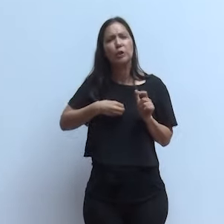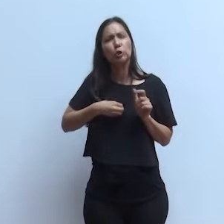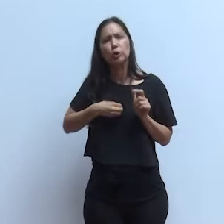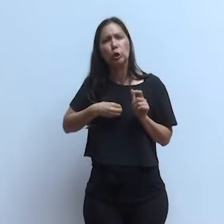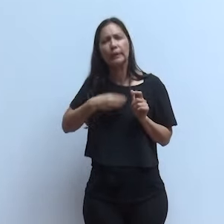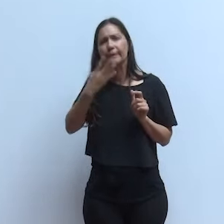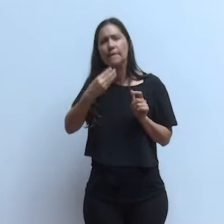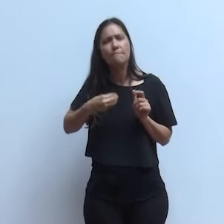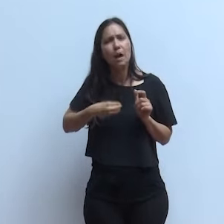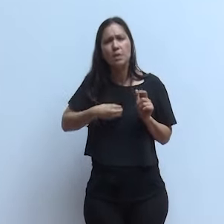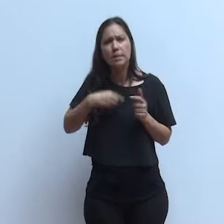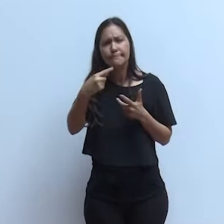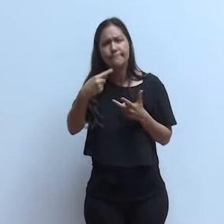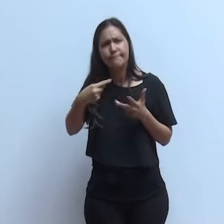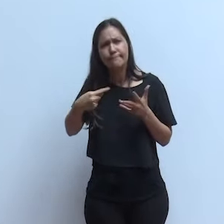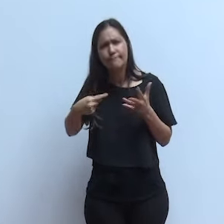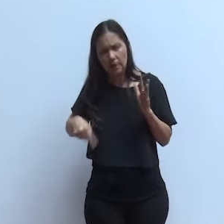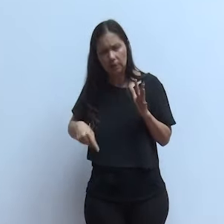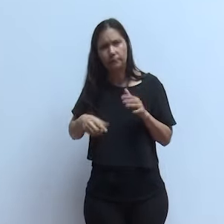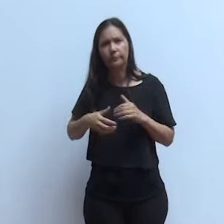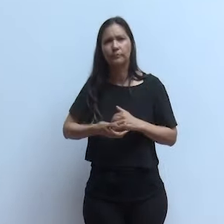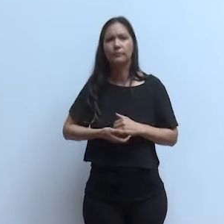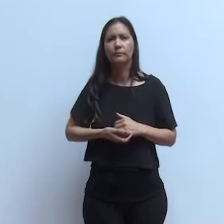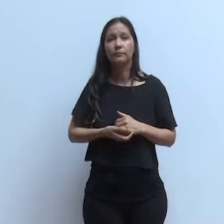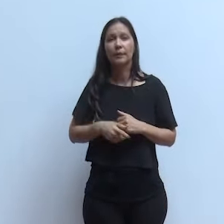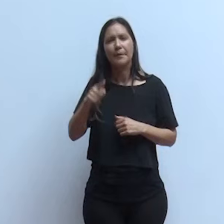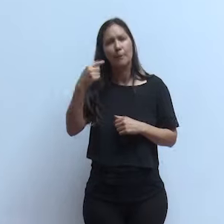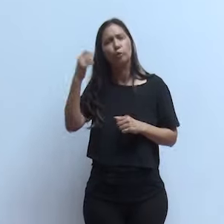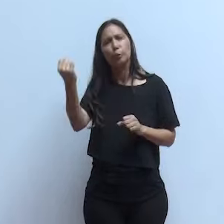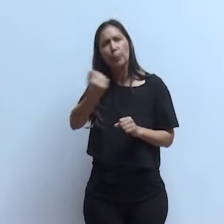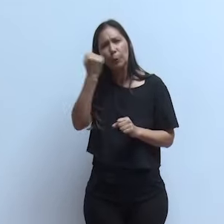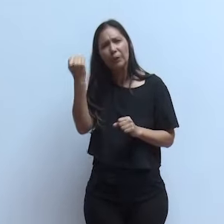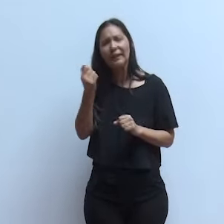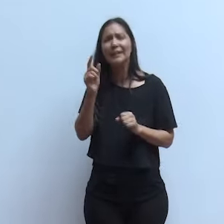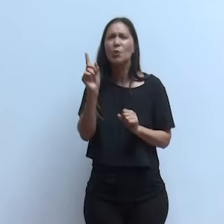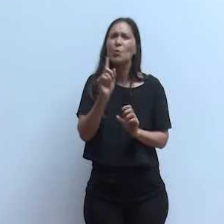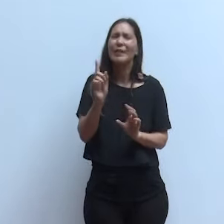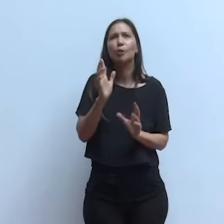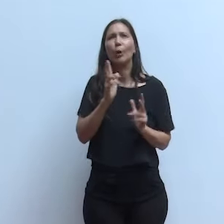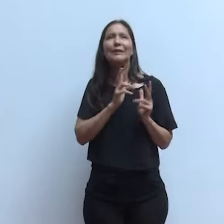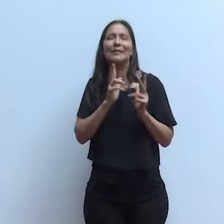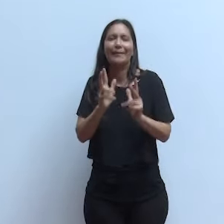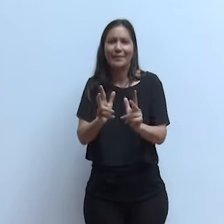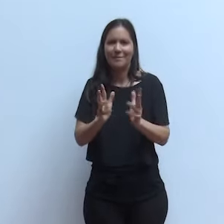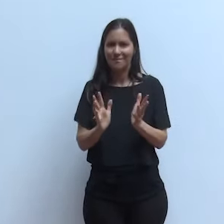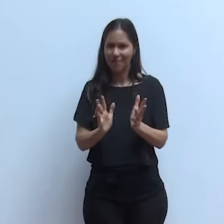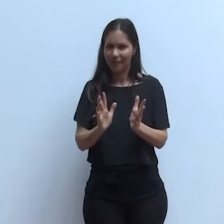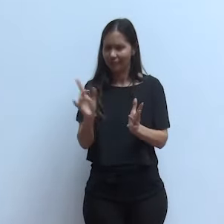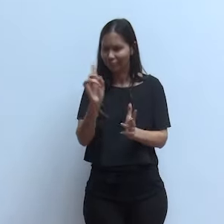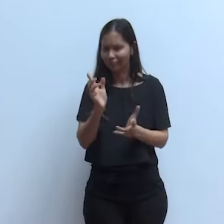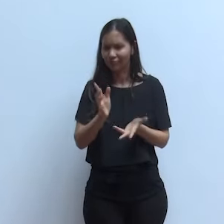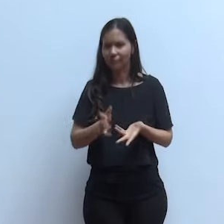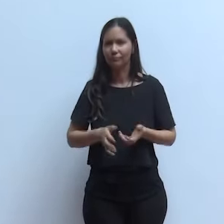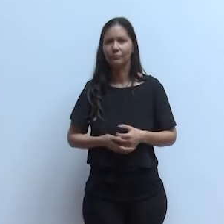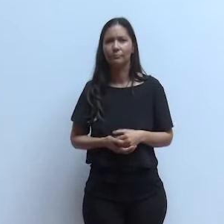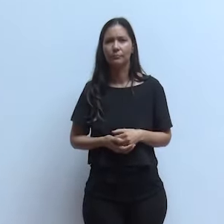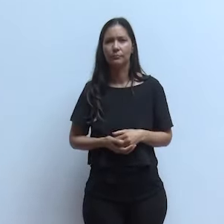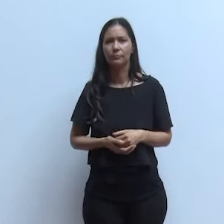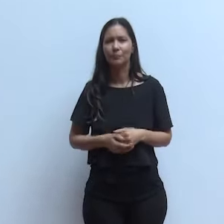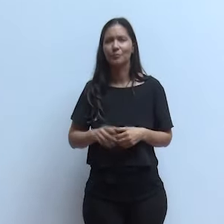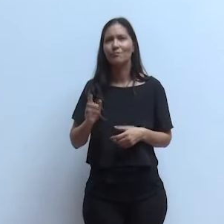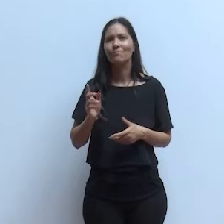eh cuando reponemos las pasiones lo importante Ya no es lo que se dice no es lo